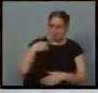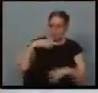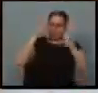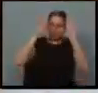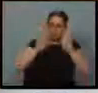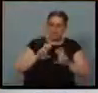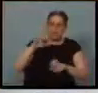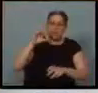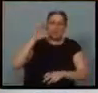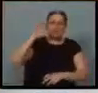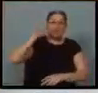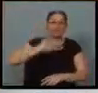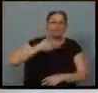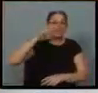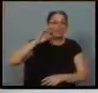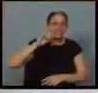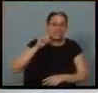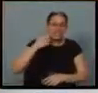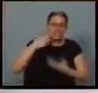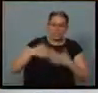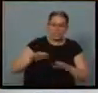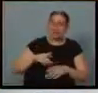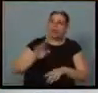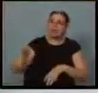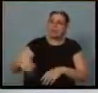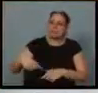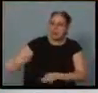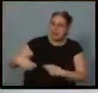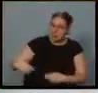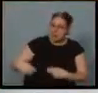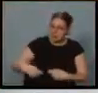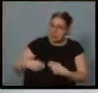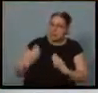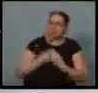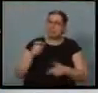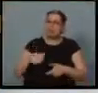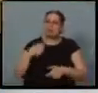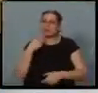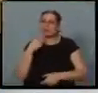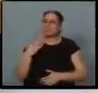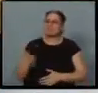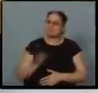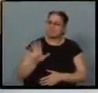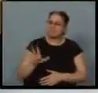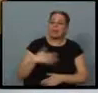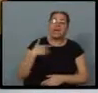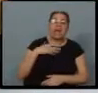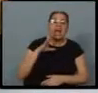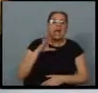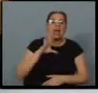de Fedrina, justamente por hostigamiento, con lo cual muchos especulan que ese robo tuvo